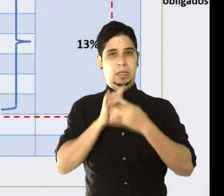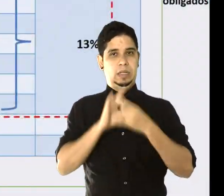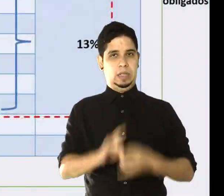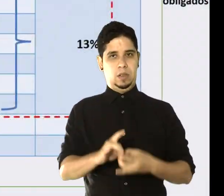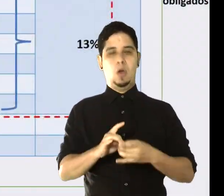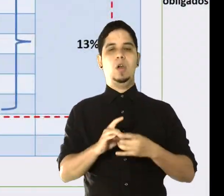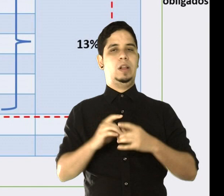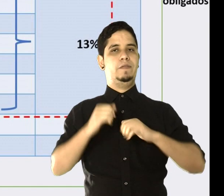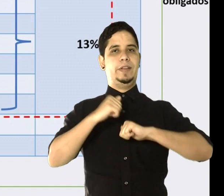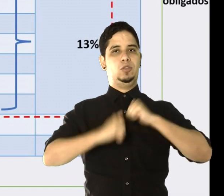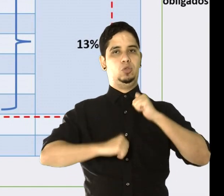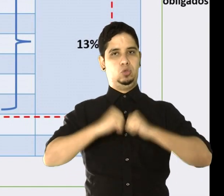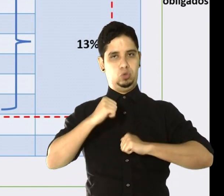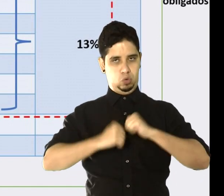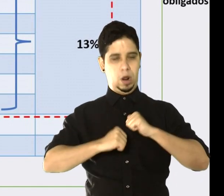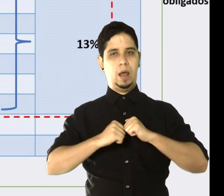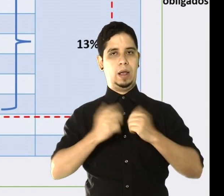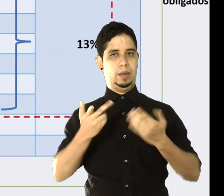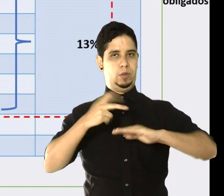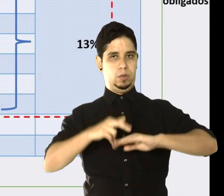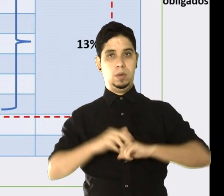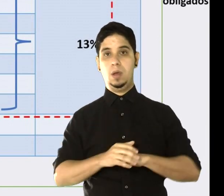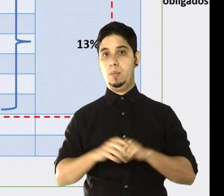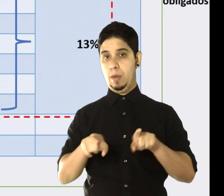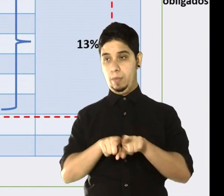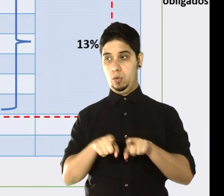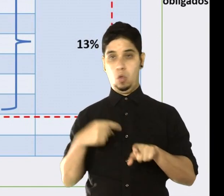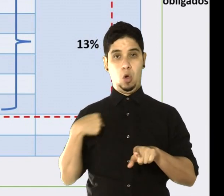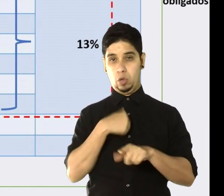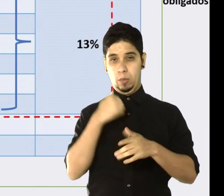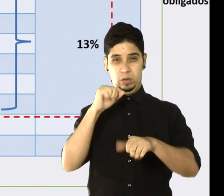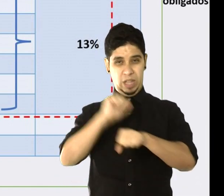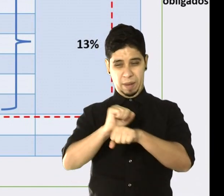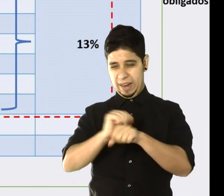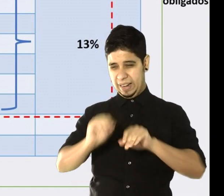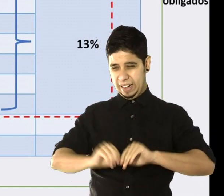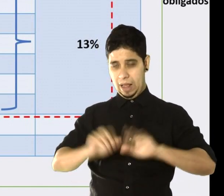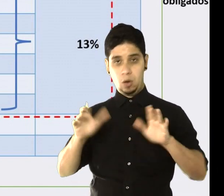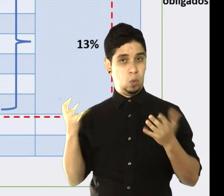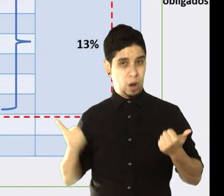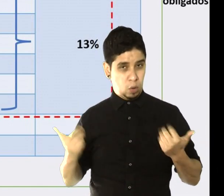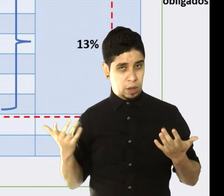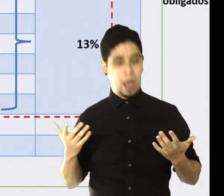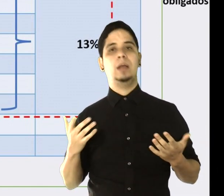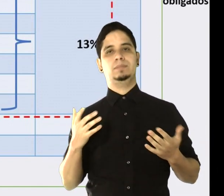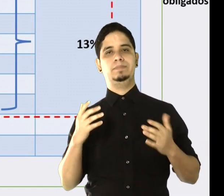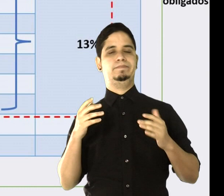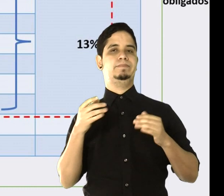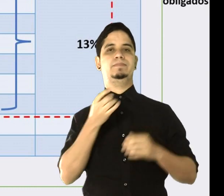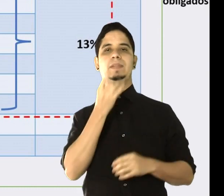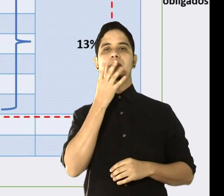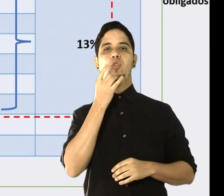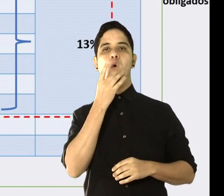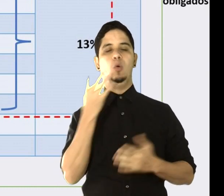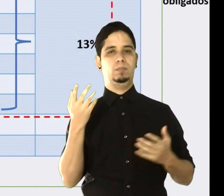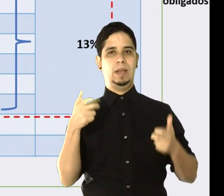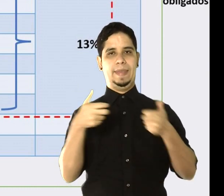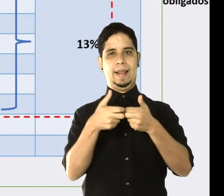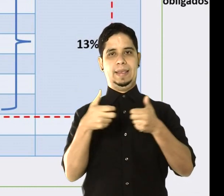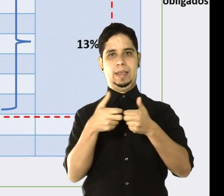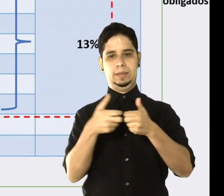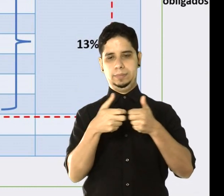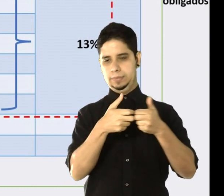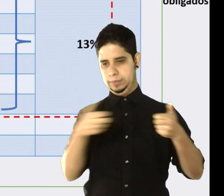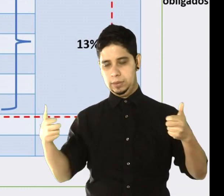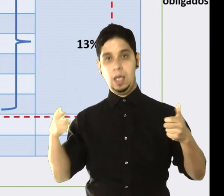crítica de Puerto Rico. Primero que todo, energía eléctrica. Desde las líneas de transmisión y distribución, las subestaciones, hasta